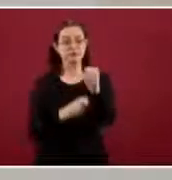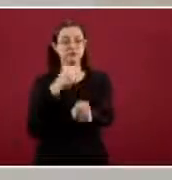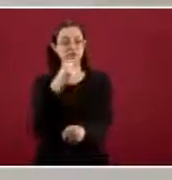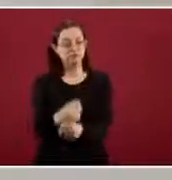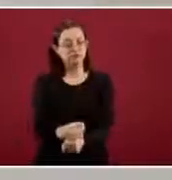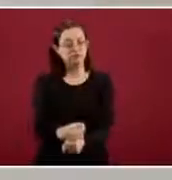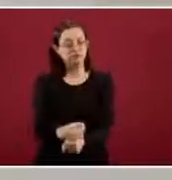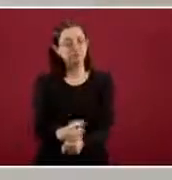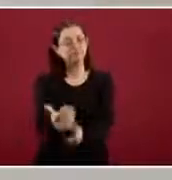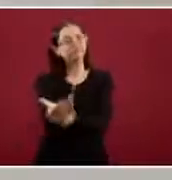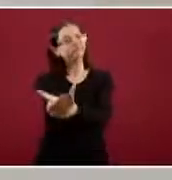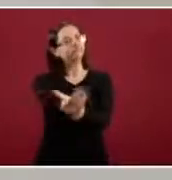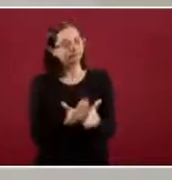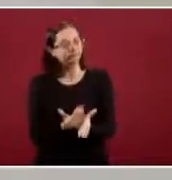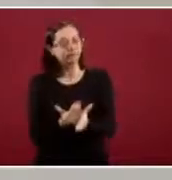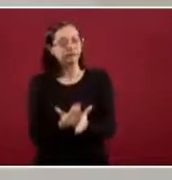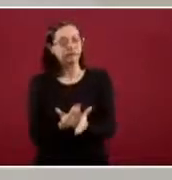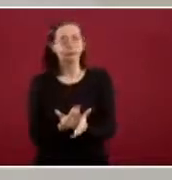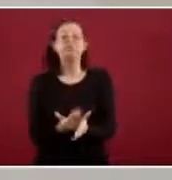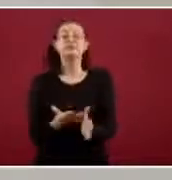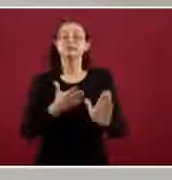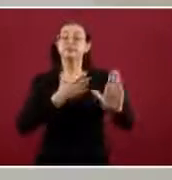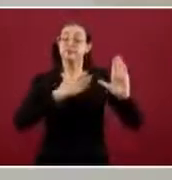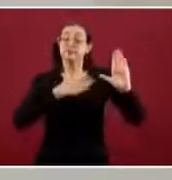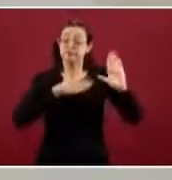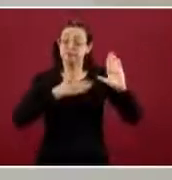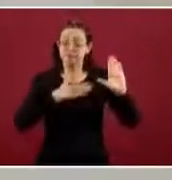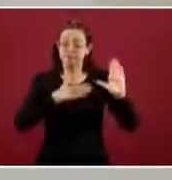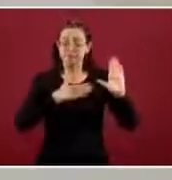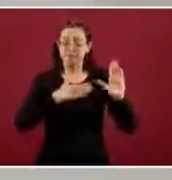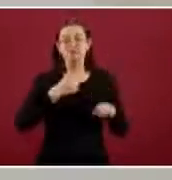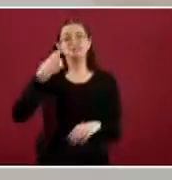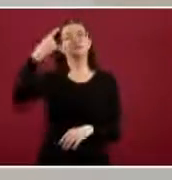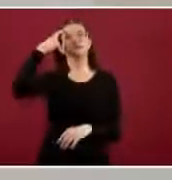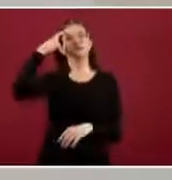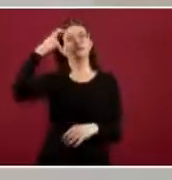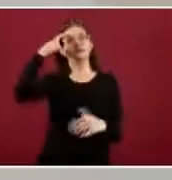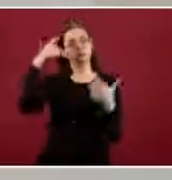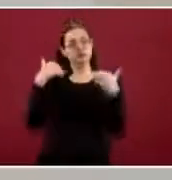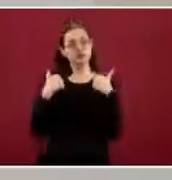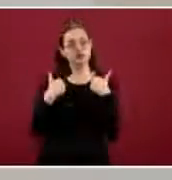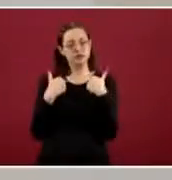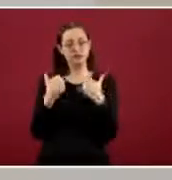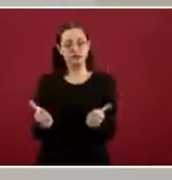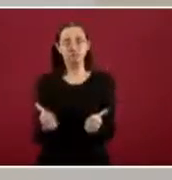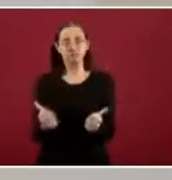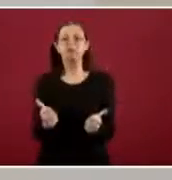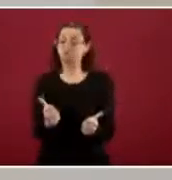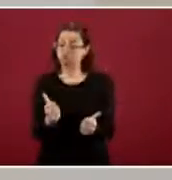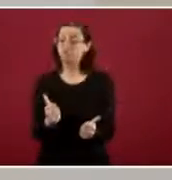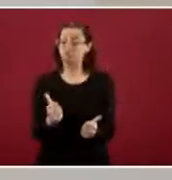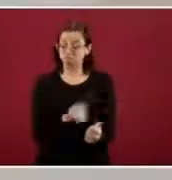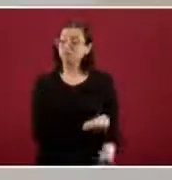exige compromiso, exige conciencia, exige sacrificar